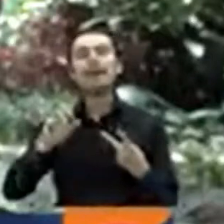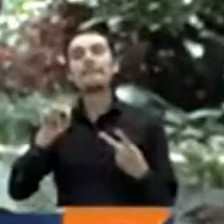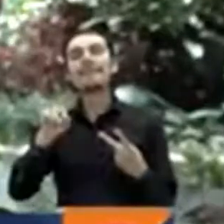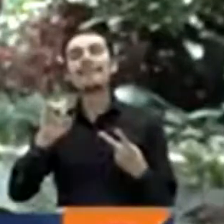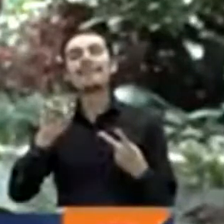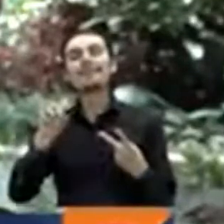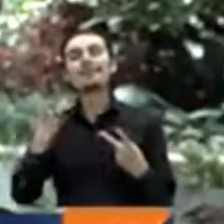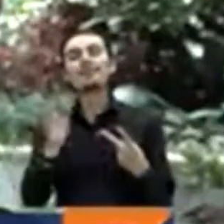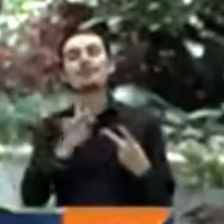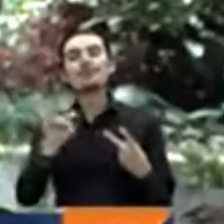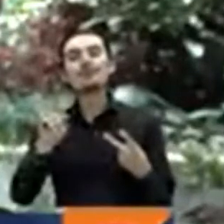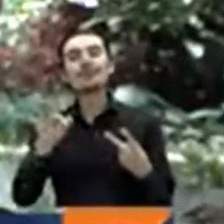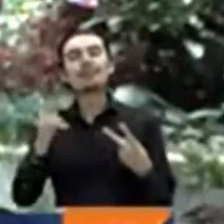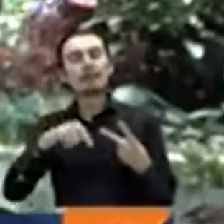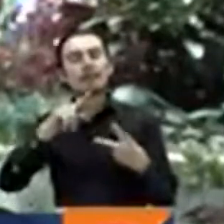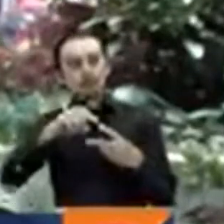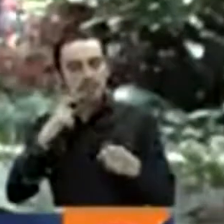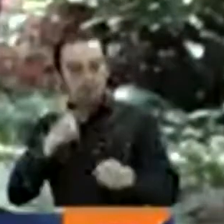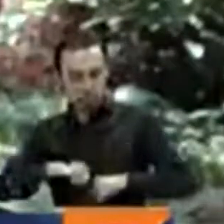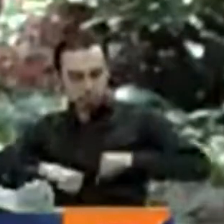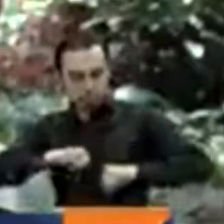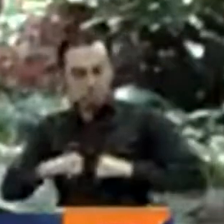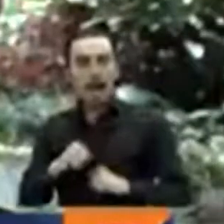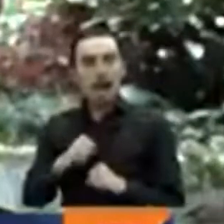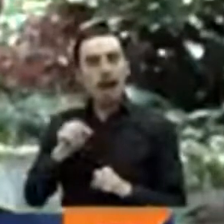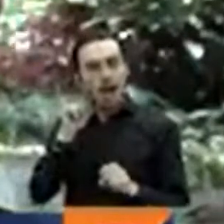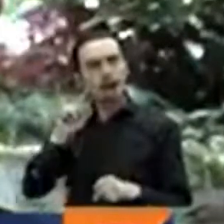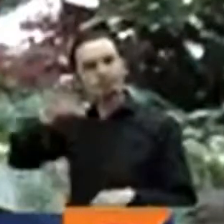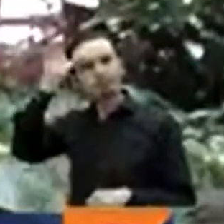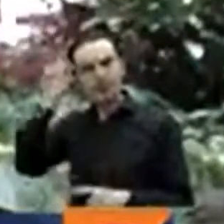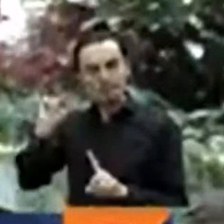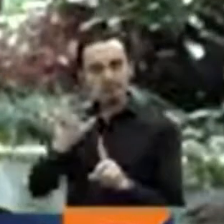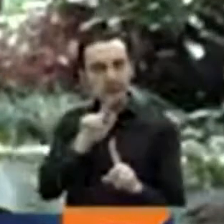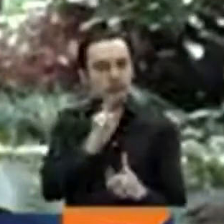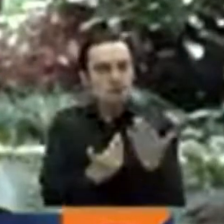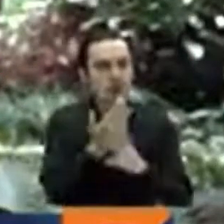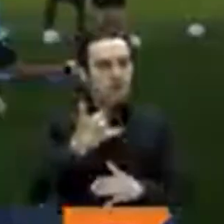fútbol, pero también aportar conocimiento y experiencia para las nuevas generaciones.